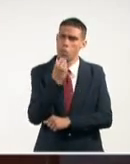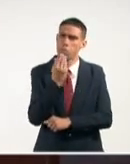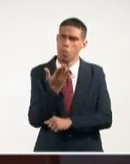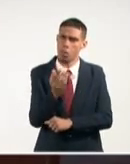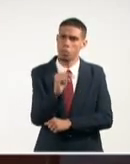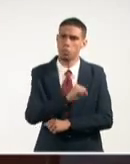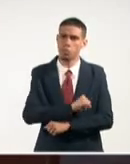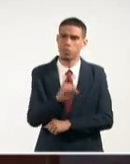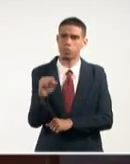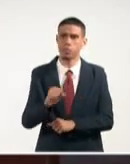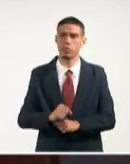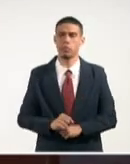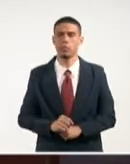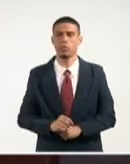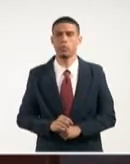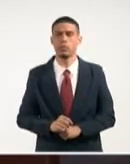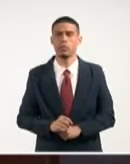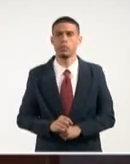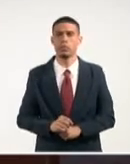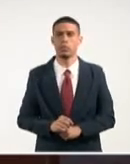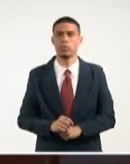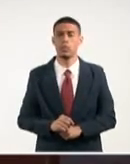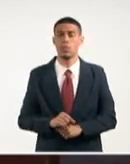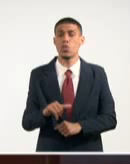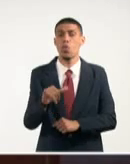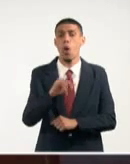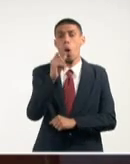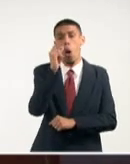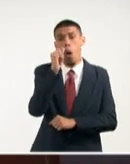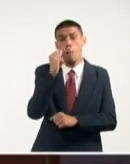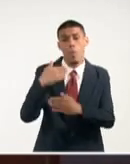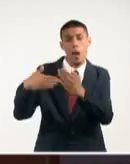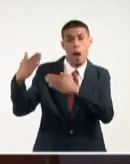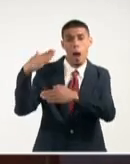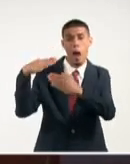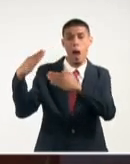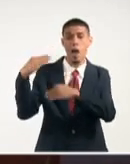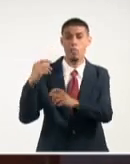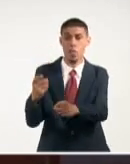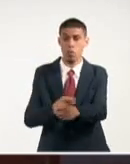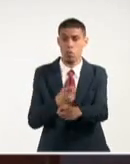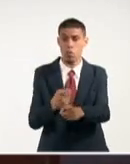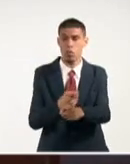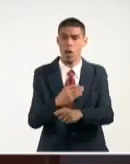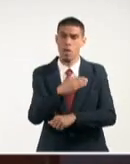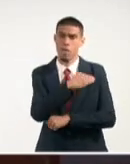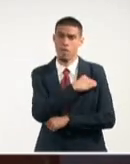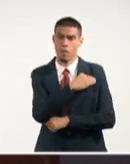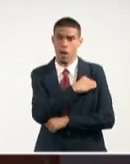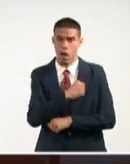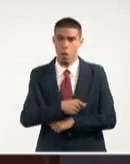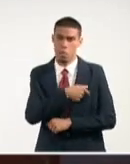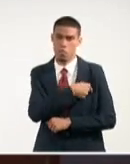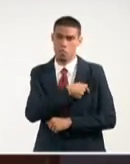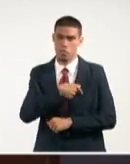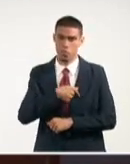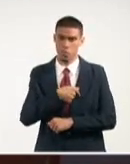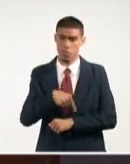las Fuerzas Armadas Revolucionarias y del Ministerio del Interior, es el